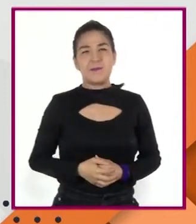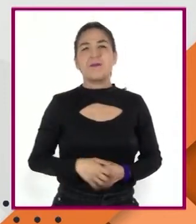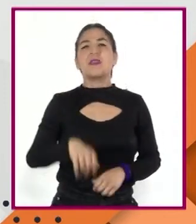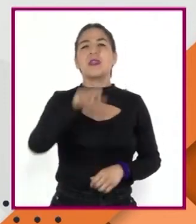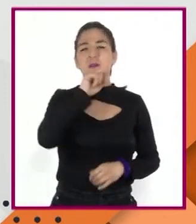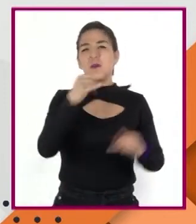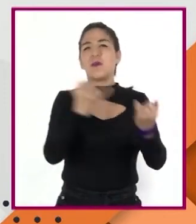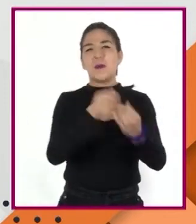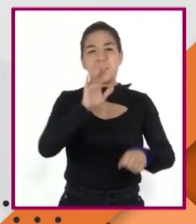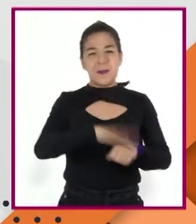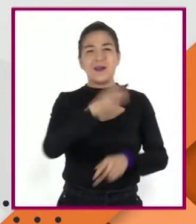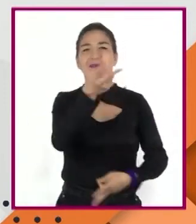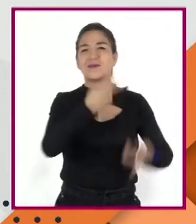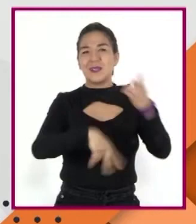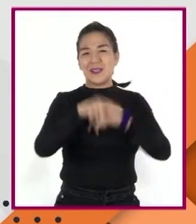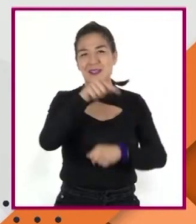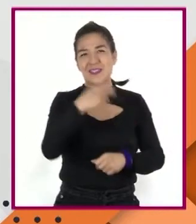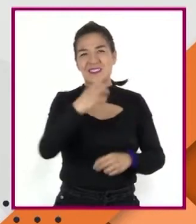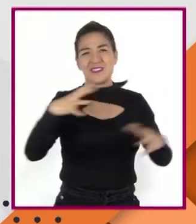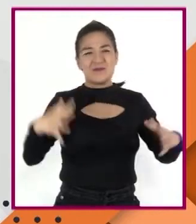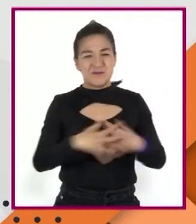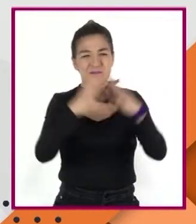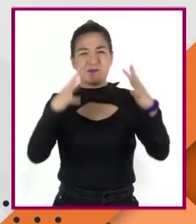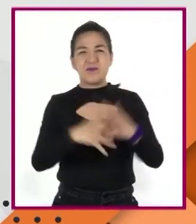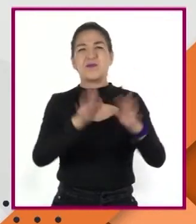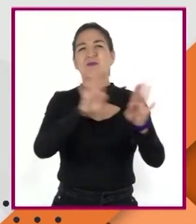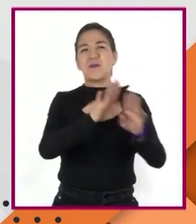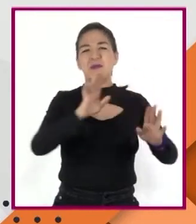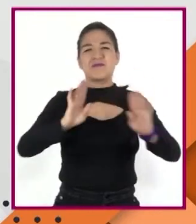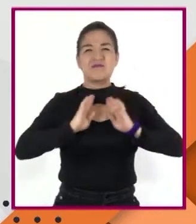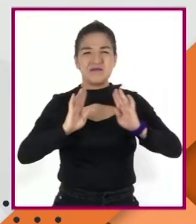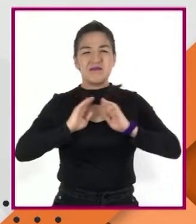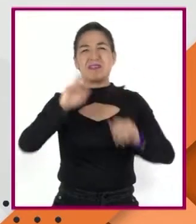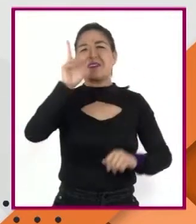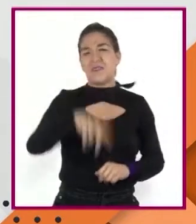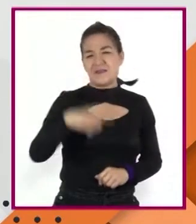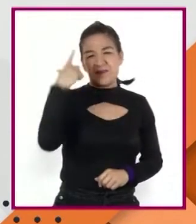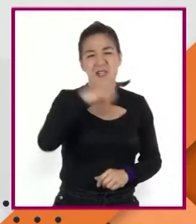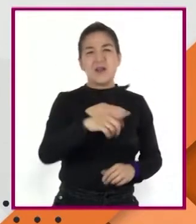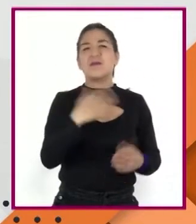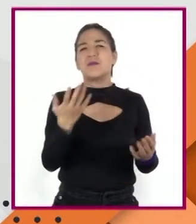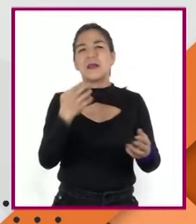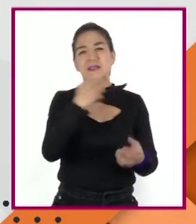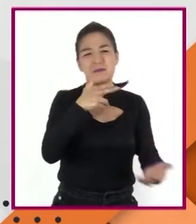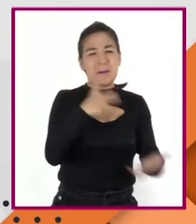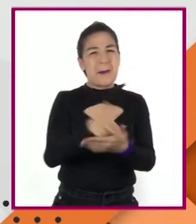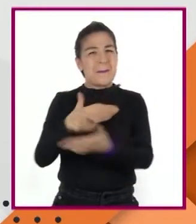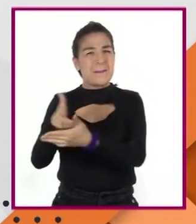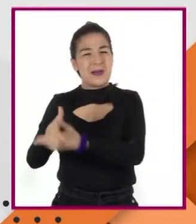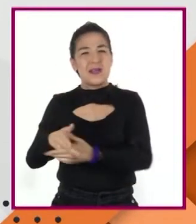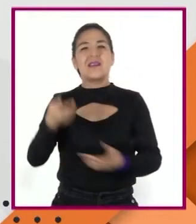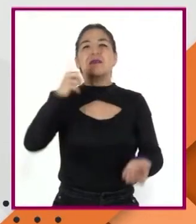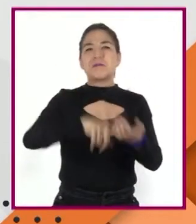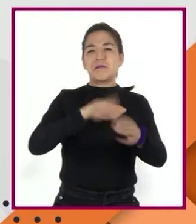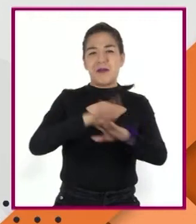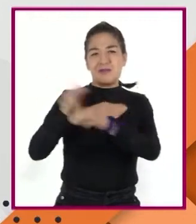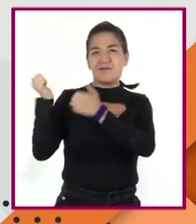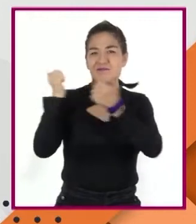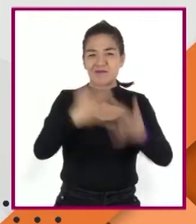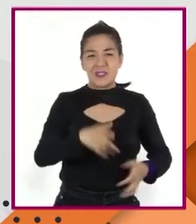que el surgimiento de una época de guerrillas y terrorismo originó una gran demanda de armas